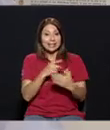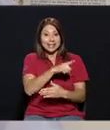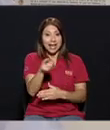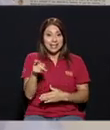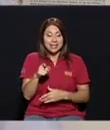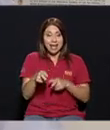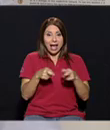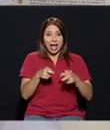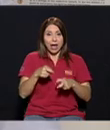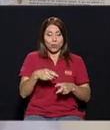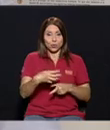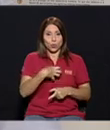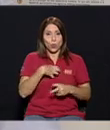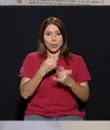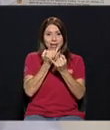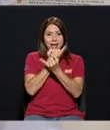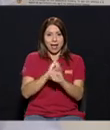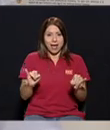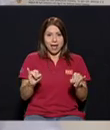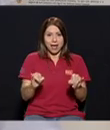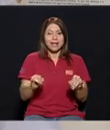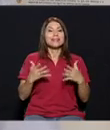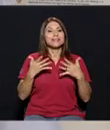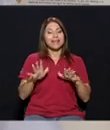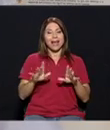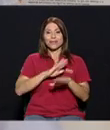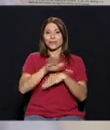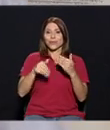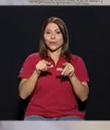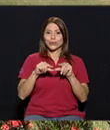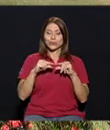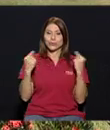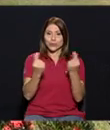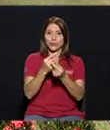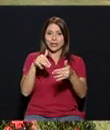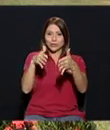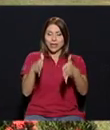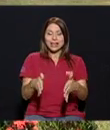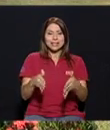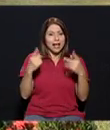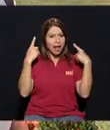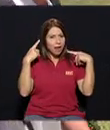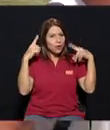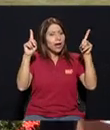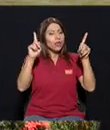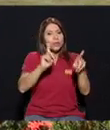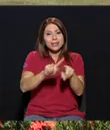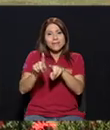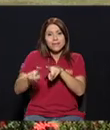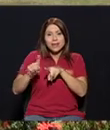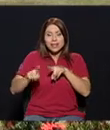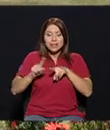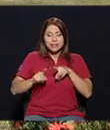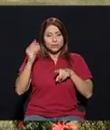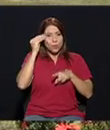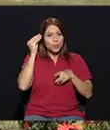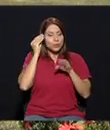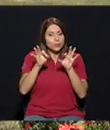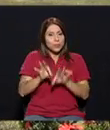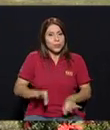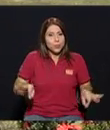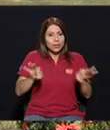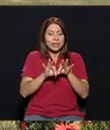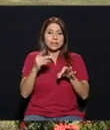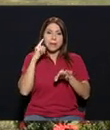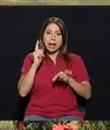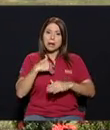condición, es que el movimiento estudiantil ha logrado, o los estudiantes hemos logrado, tener posiciones históricas en la construcción y el